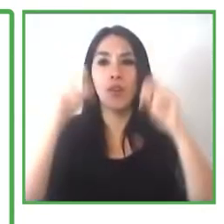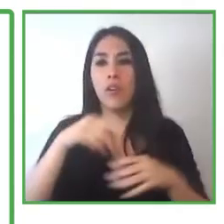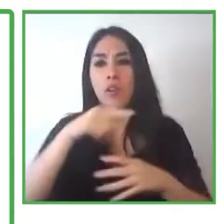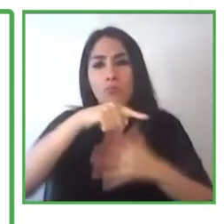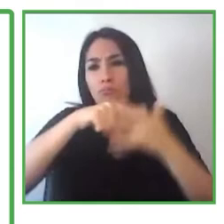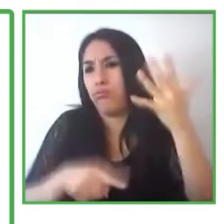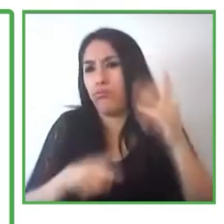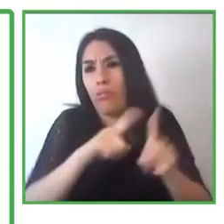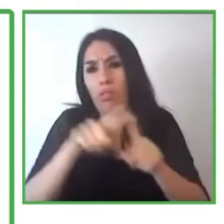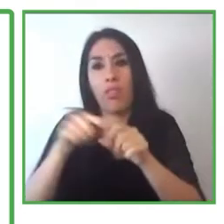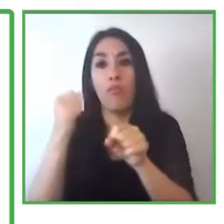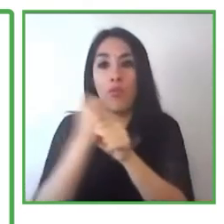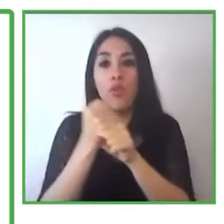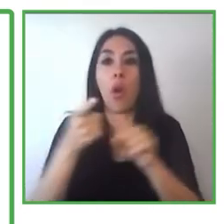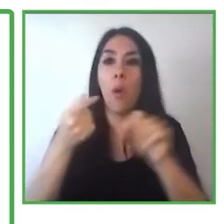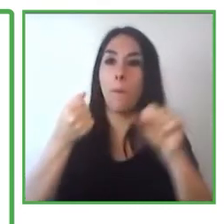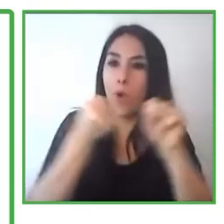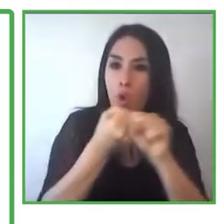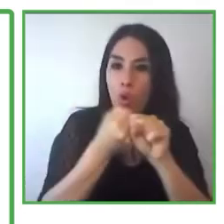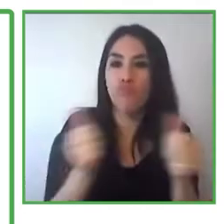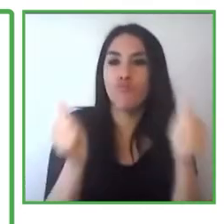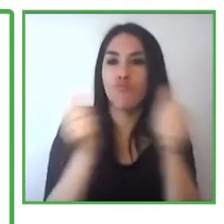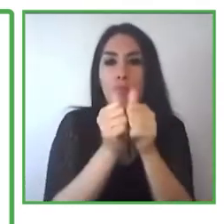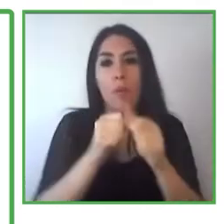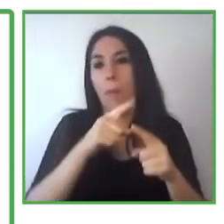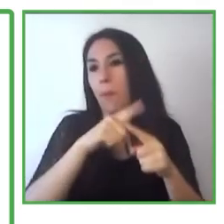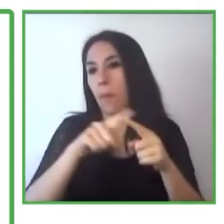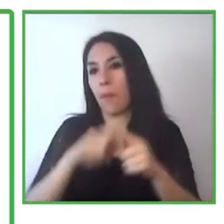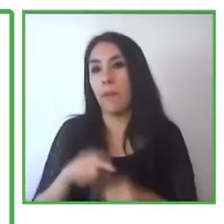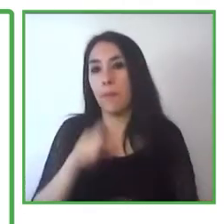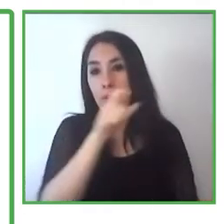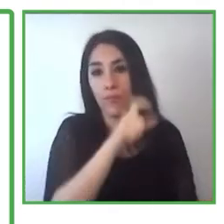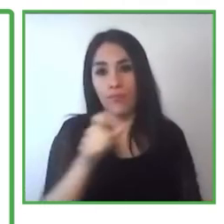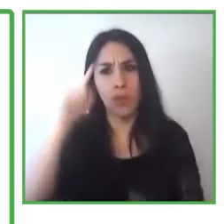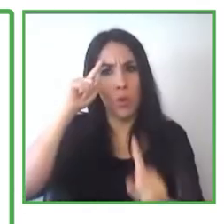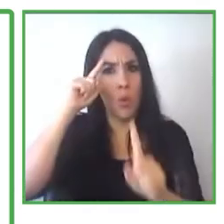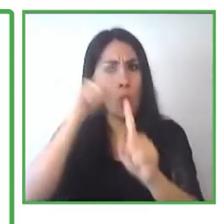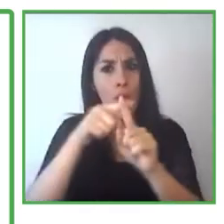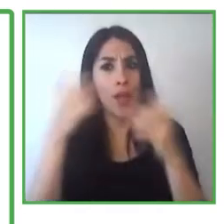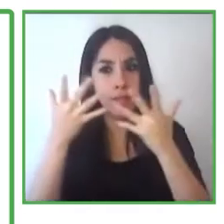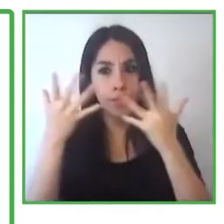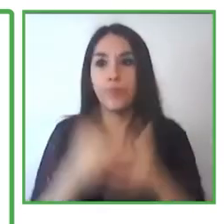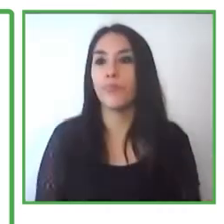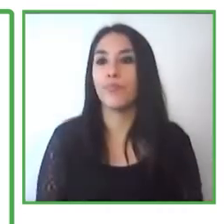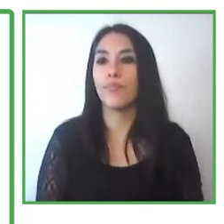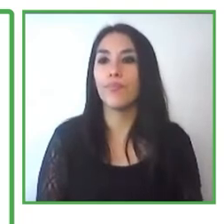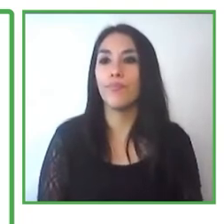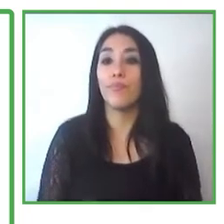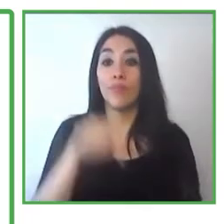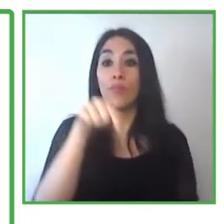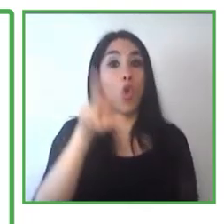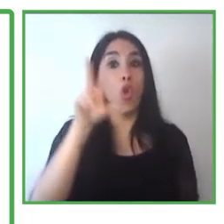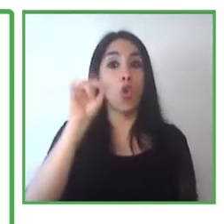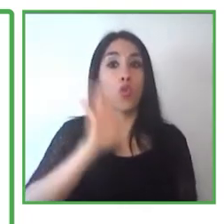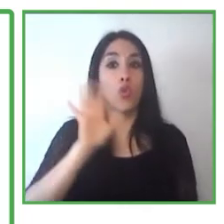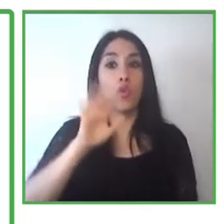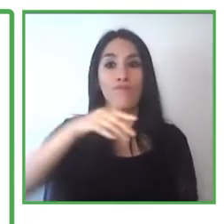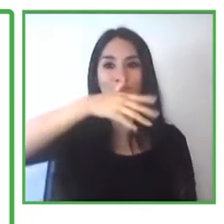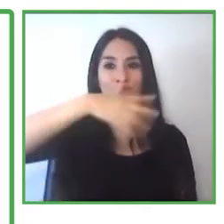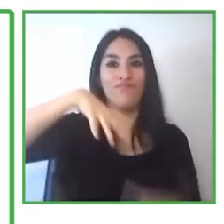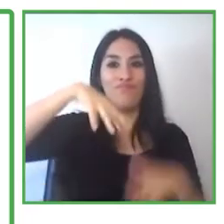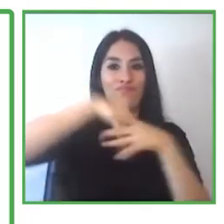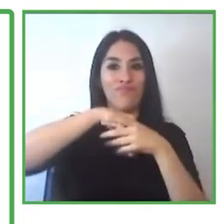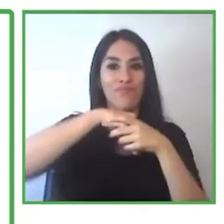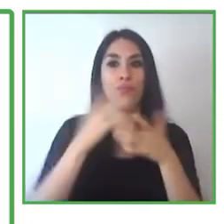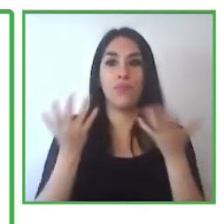tanto, distintos digamos, ámbitos de exclusión o de fragilidad. Y desde su expertise, como